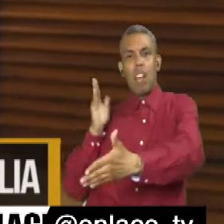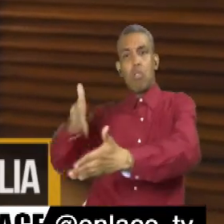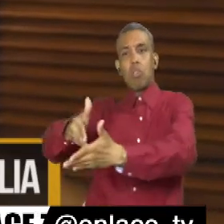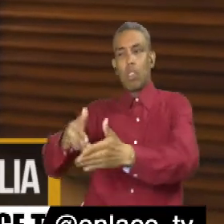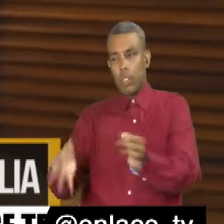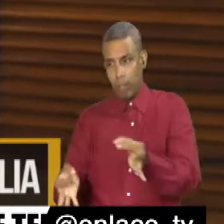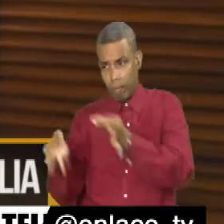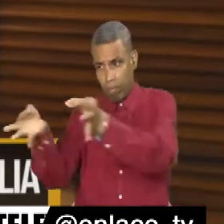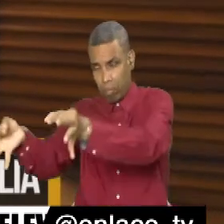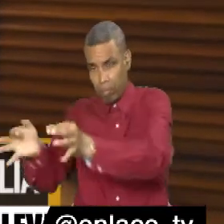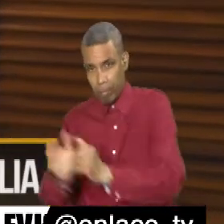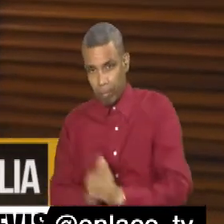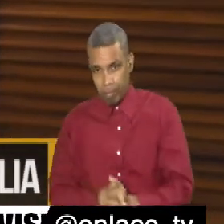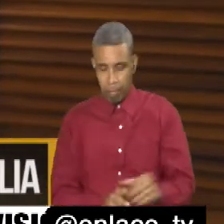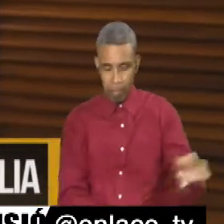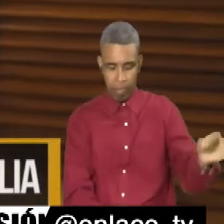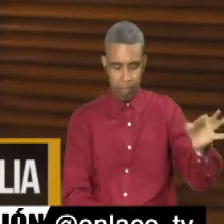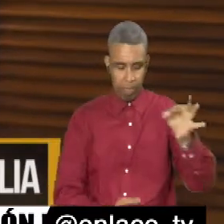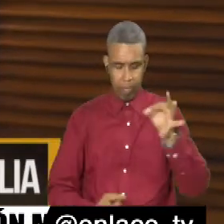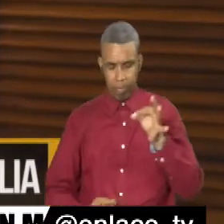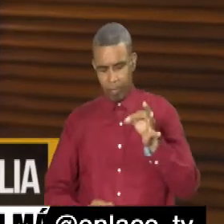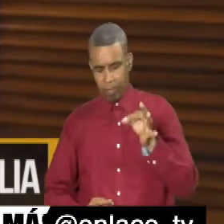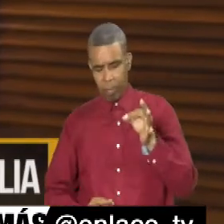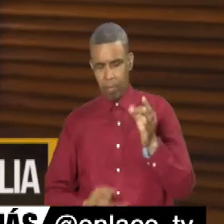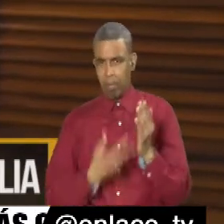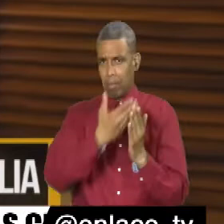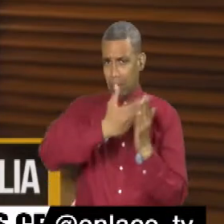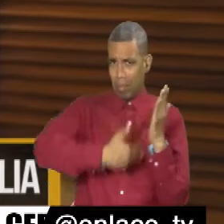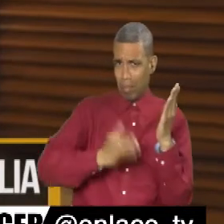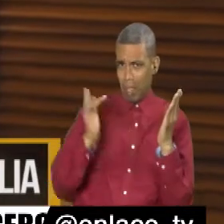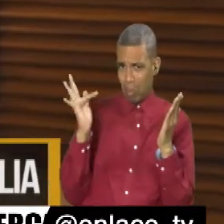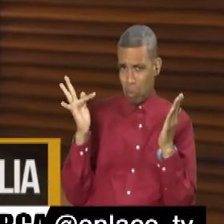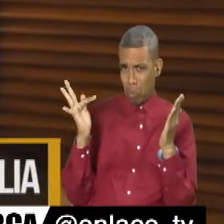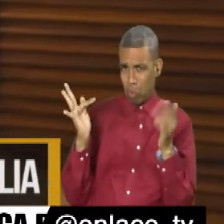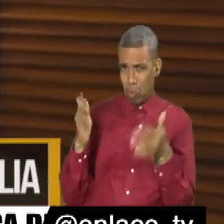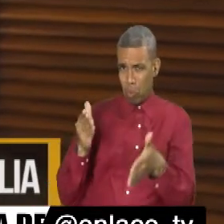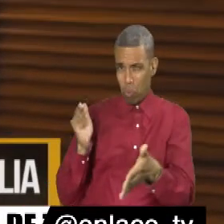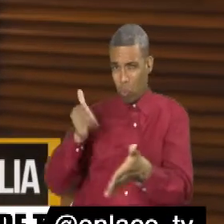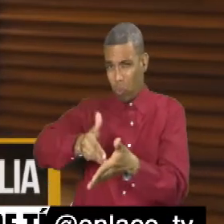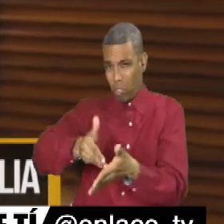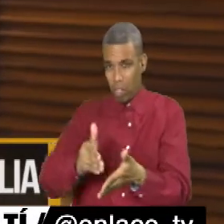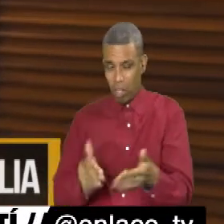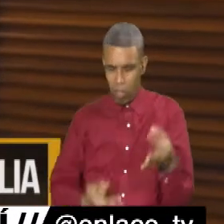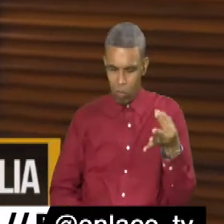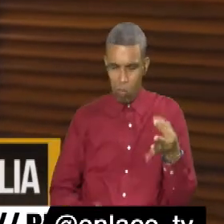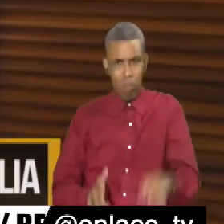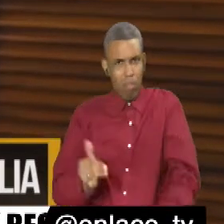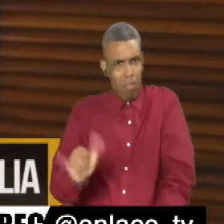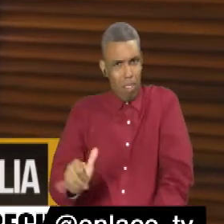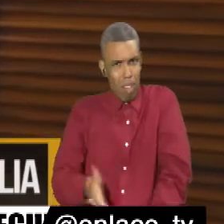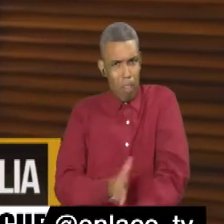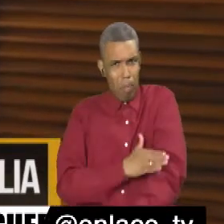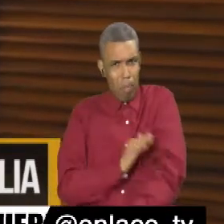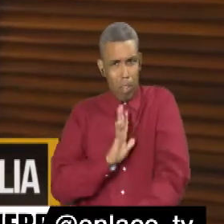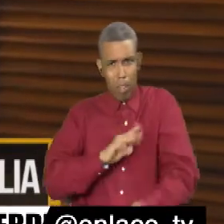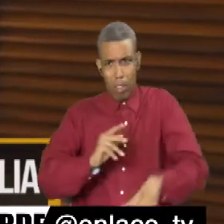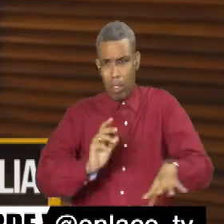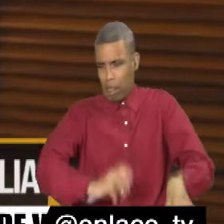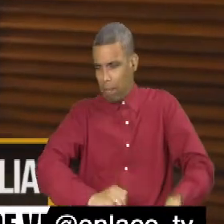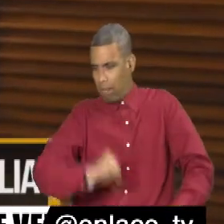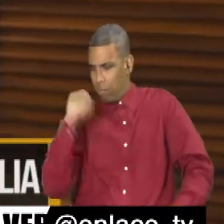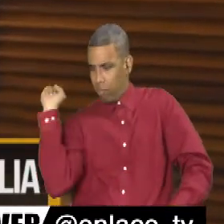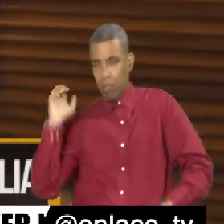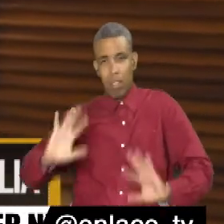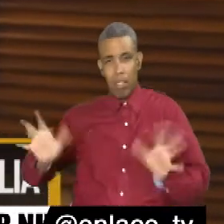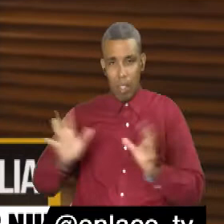criterio es que la tutela que él tenía ya la habían retirado, luego él no era competente, entonces la tutela vuelve nuevamente al juzgado